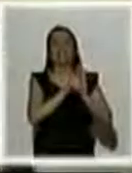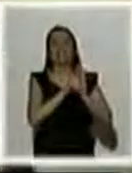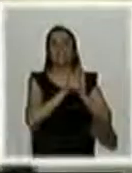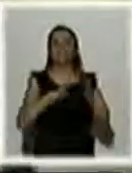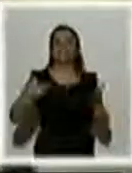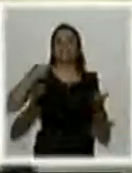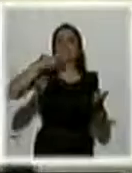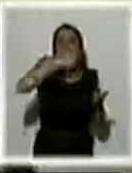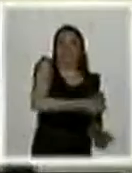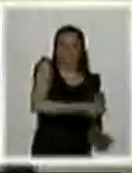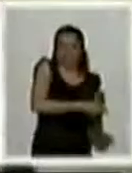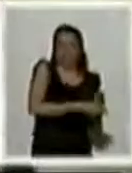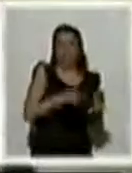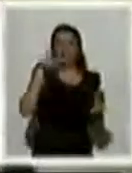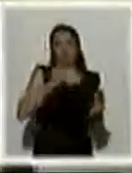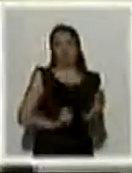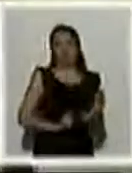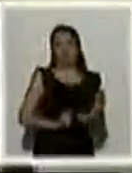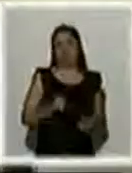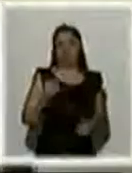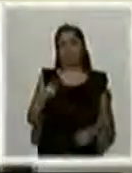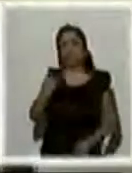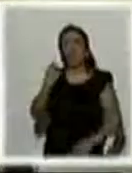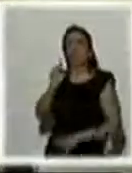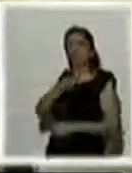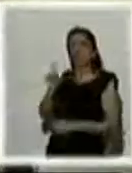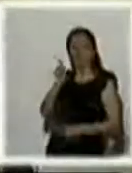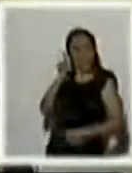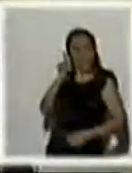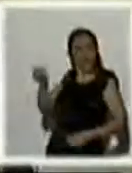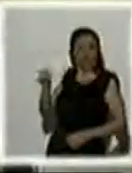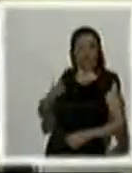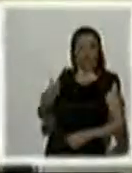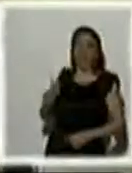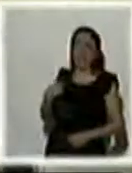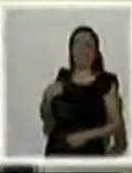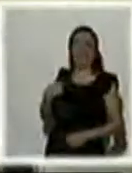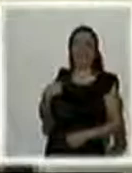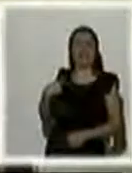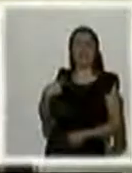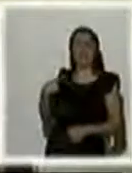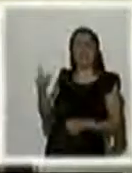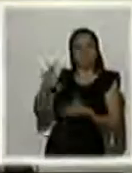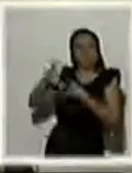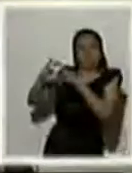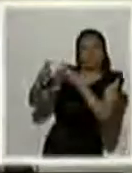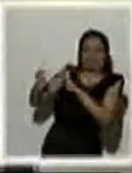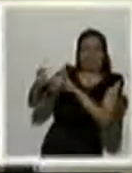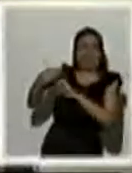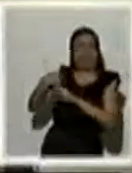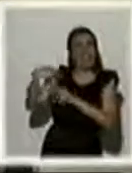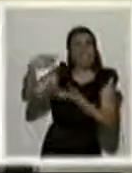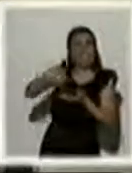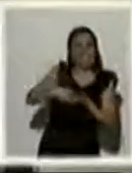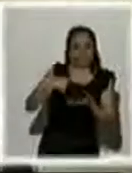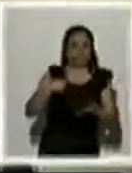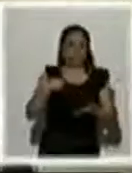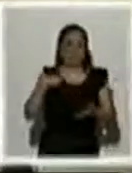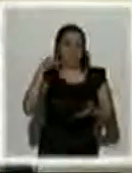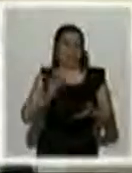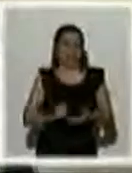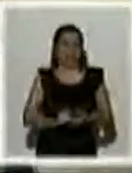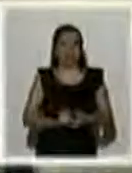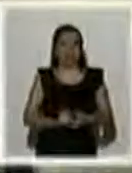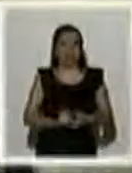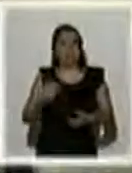voto en contra aquellas leyes que perjudican la inversión directa en el país para crear empleos genuinos y para que los chicos tengan trabajo. Para